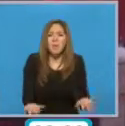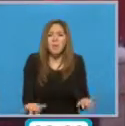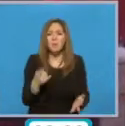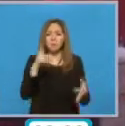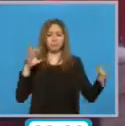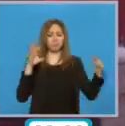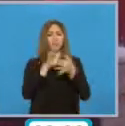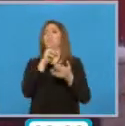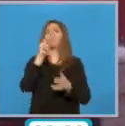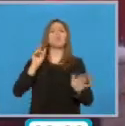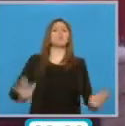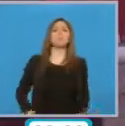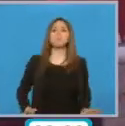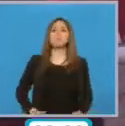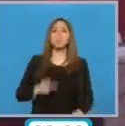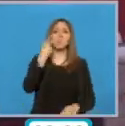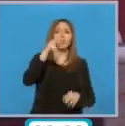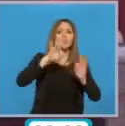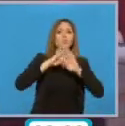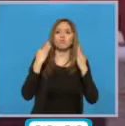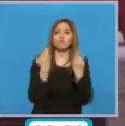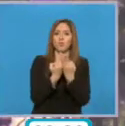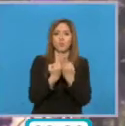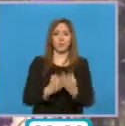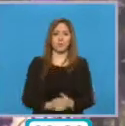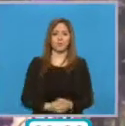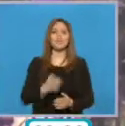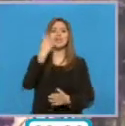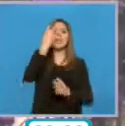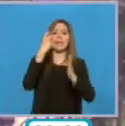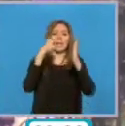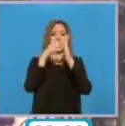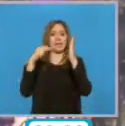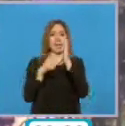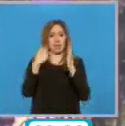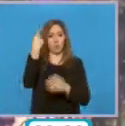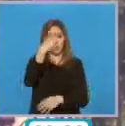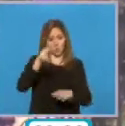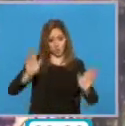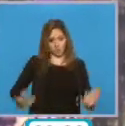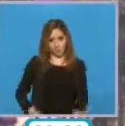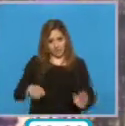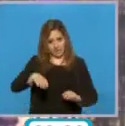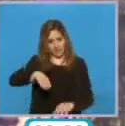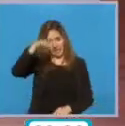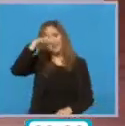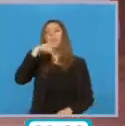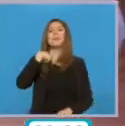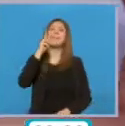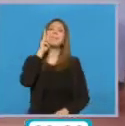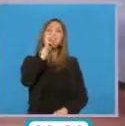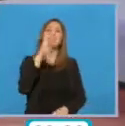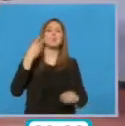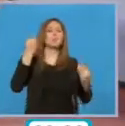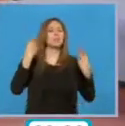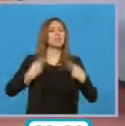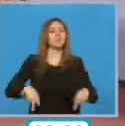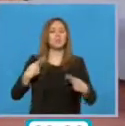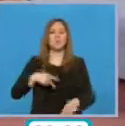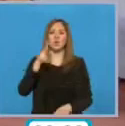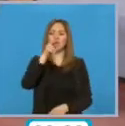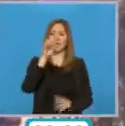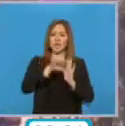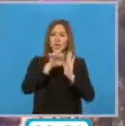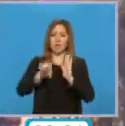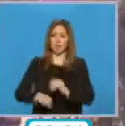estás vistiendo. Pues yo creo que es justo otra de las reglas, el respeto de tu edad, que vemos muchísimas personas muy chiquitas que se quieren ver muy grandes, ¿no? Y